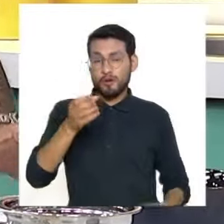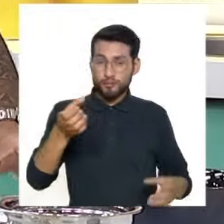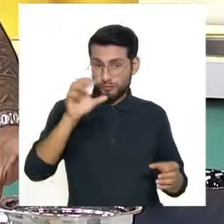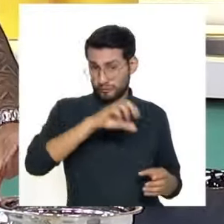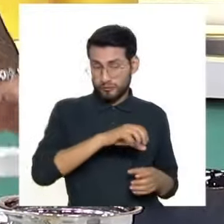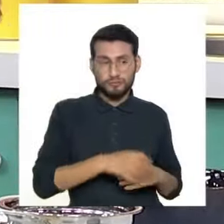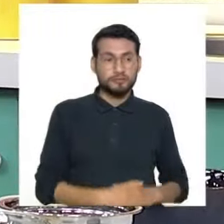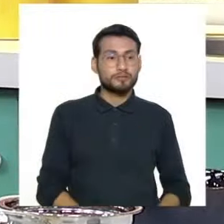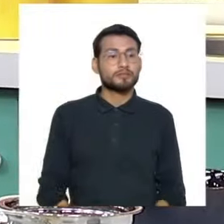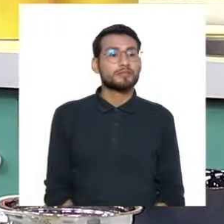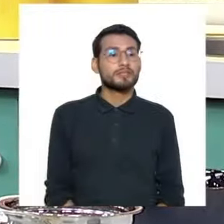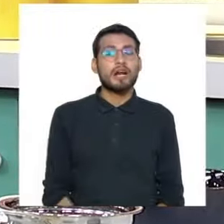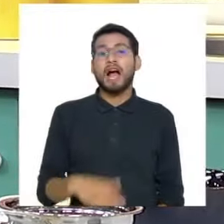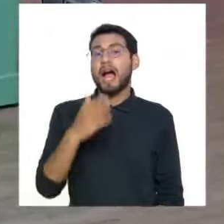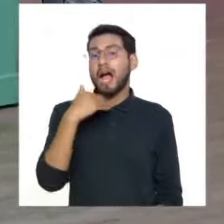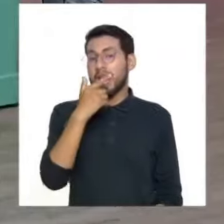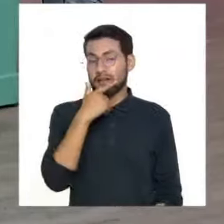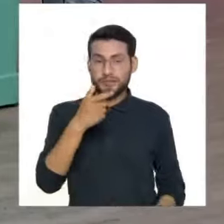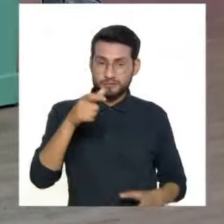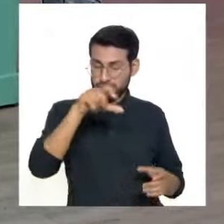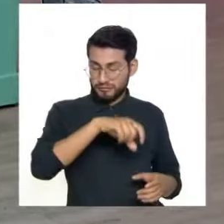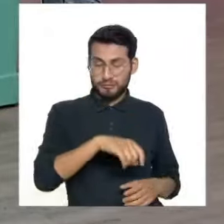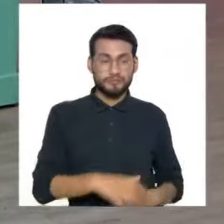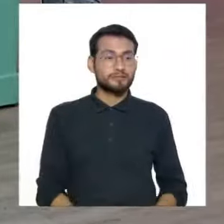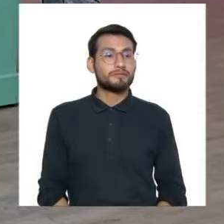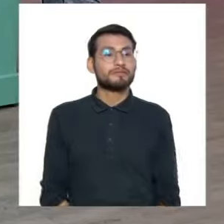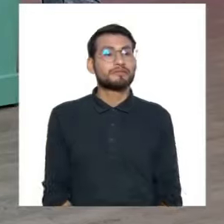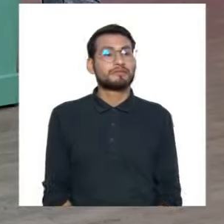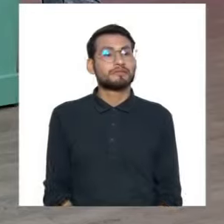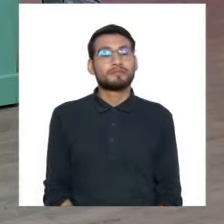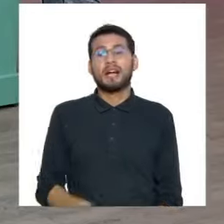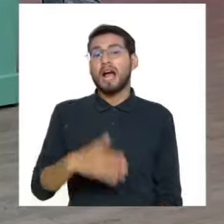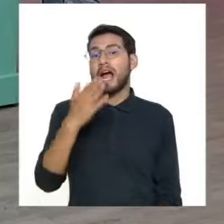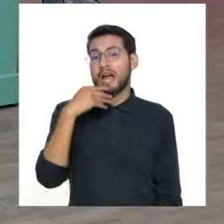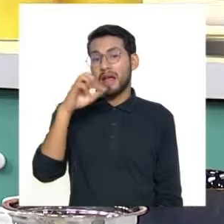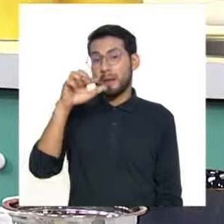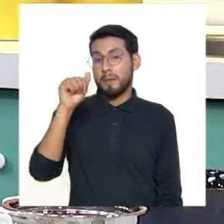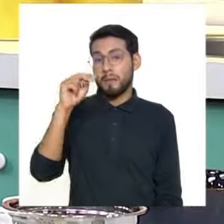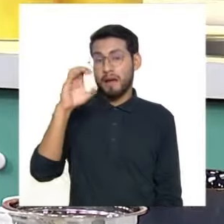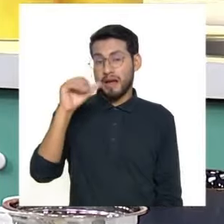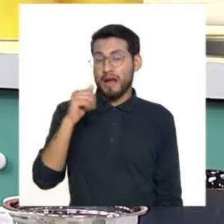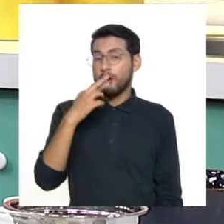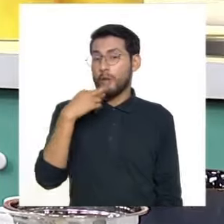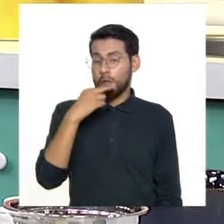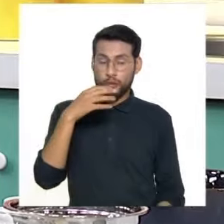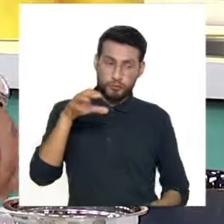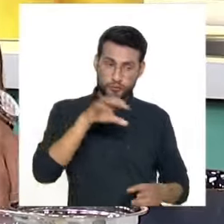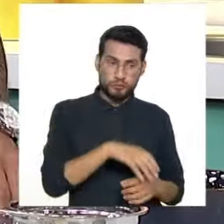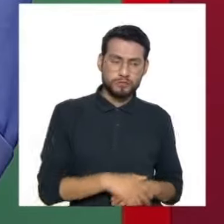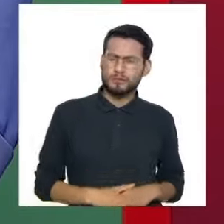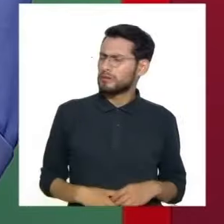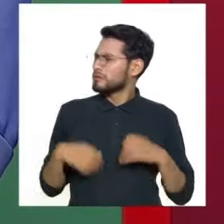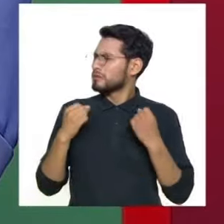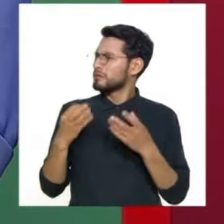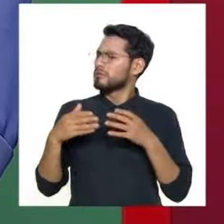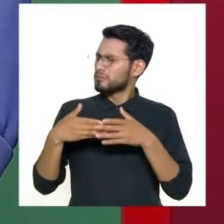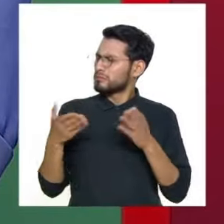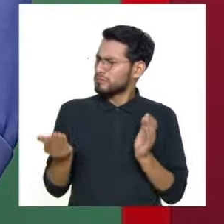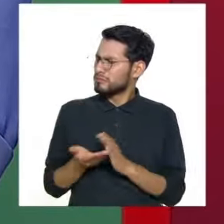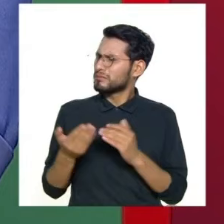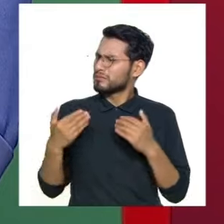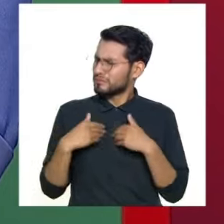ajo pasta de ají amarillo pastita de ají amarillo ají panca ají panca en la mayoría de platos tiene